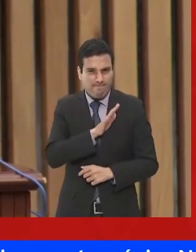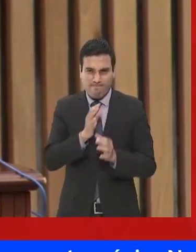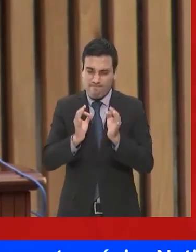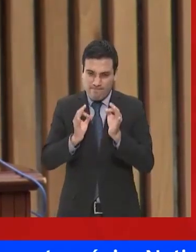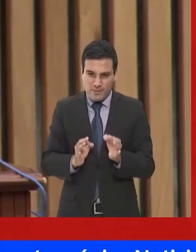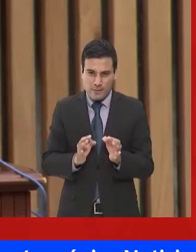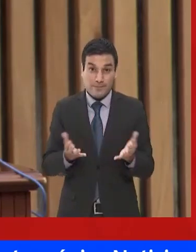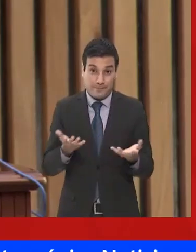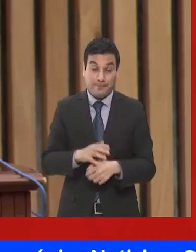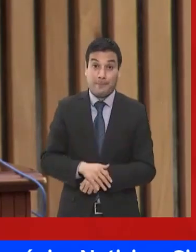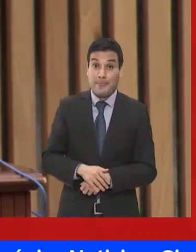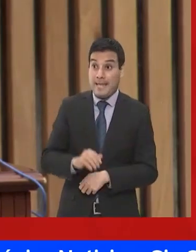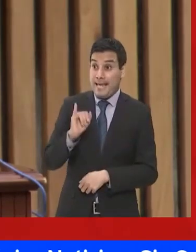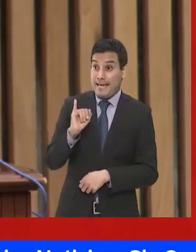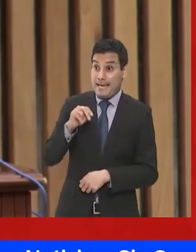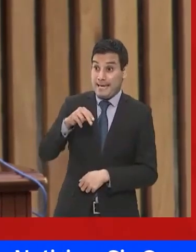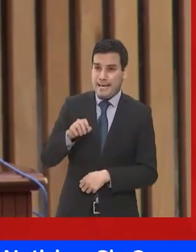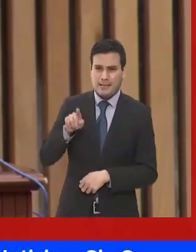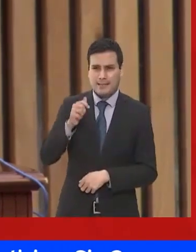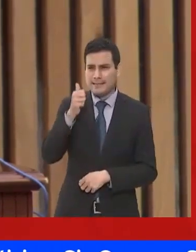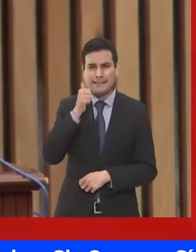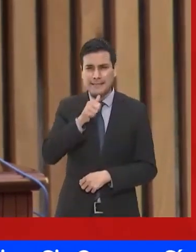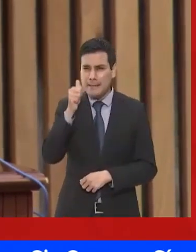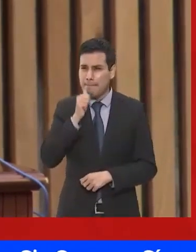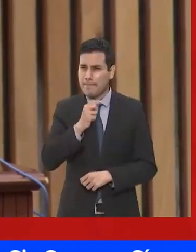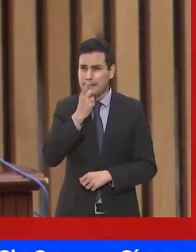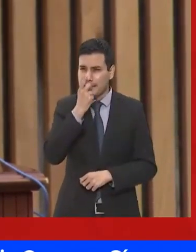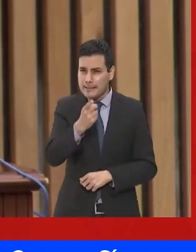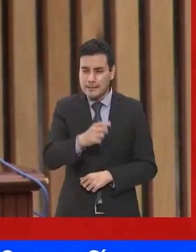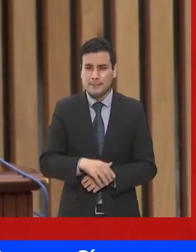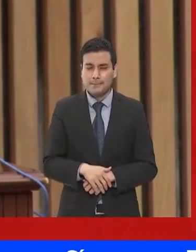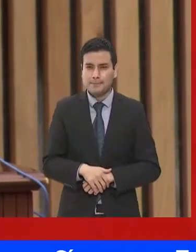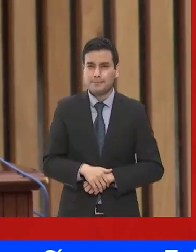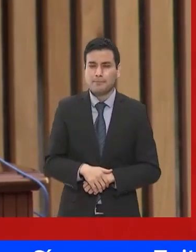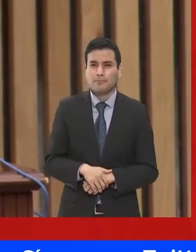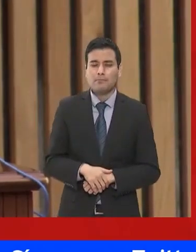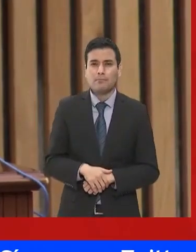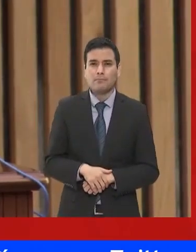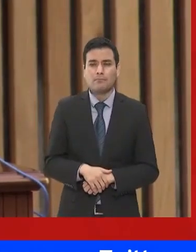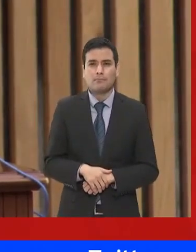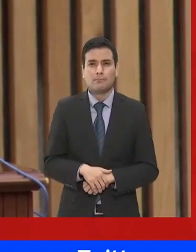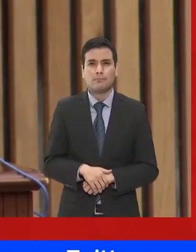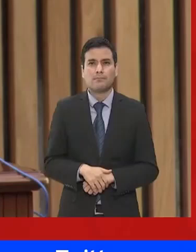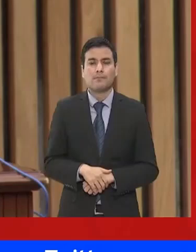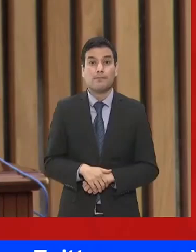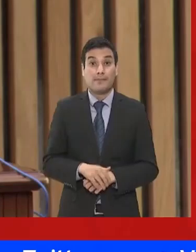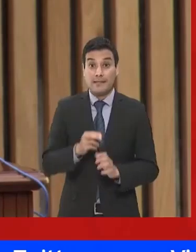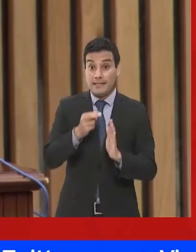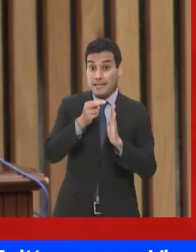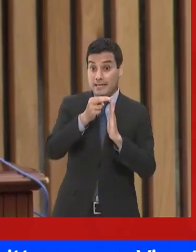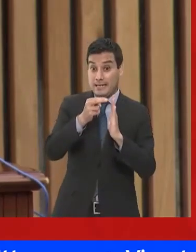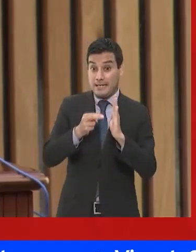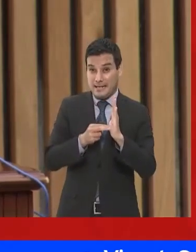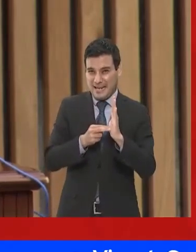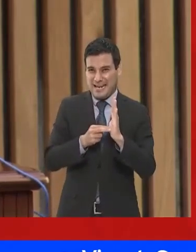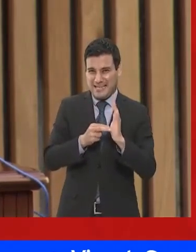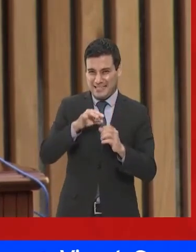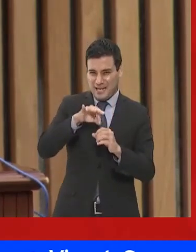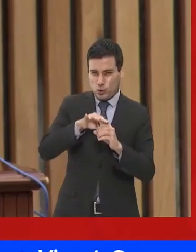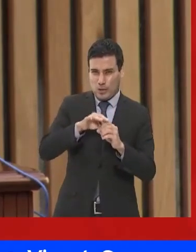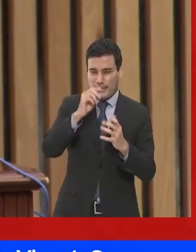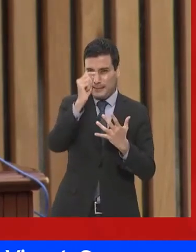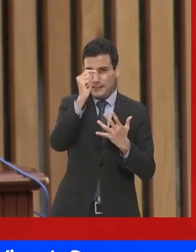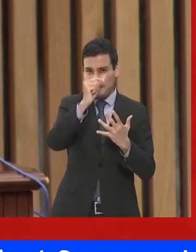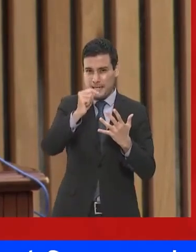en la Constitución y es una obligación que el INE la lleve a cabo, como quién sabe, pero una